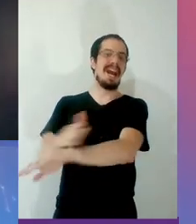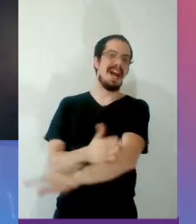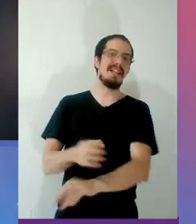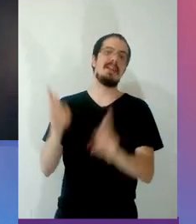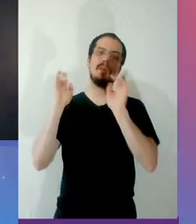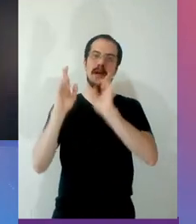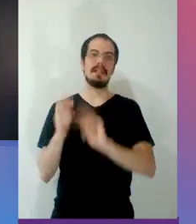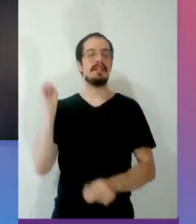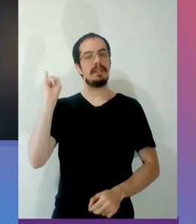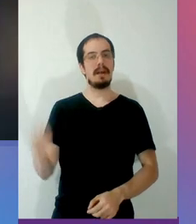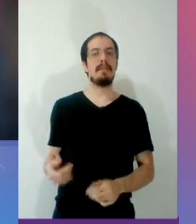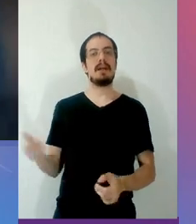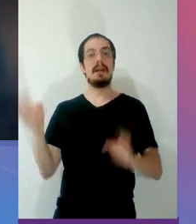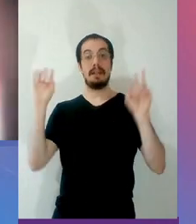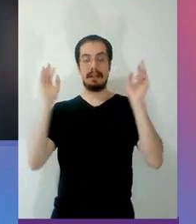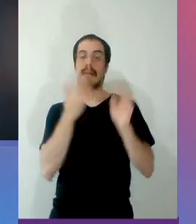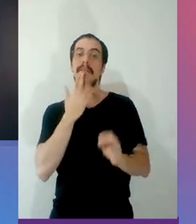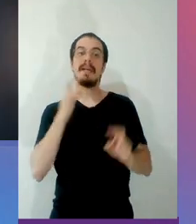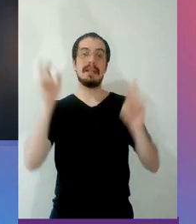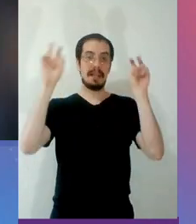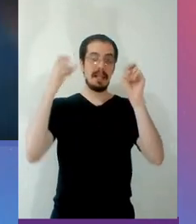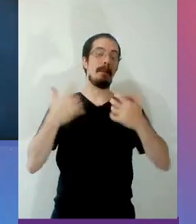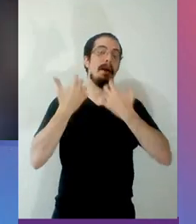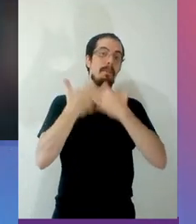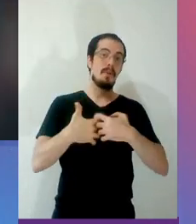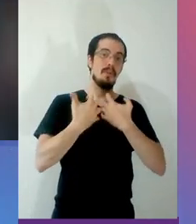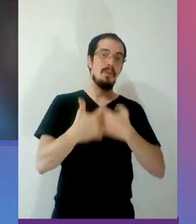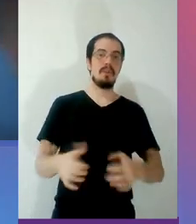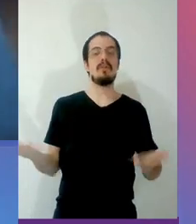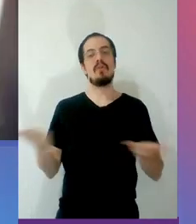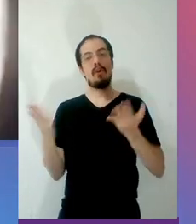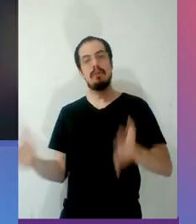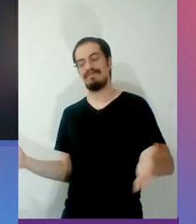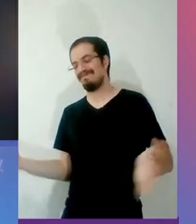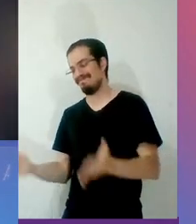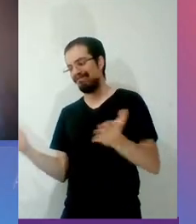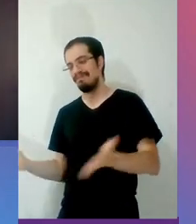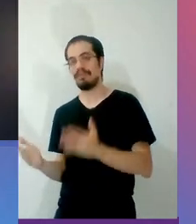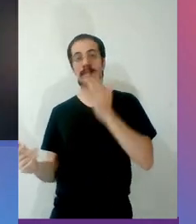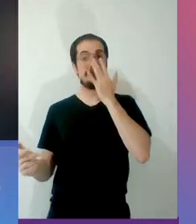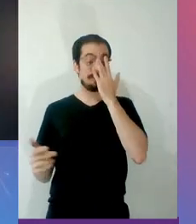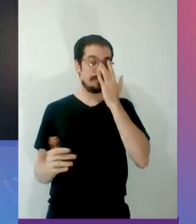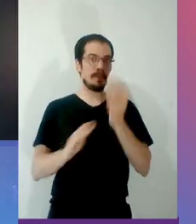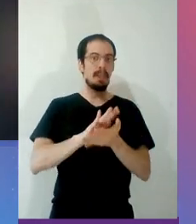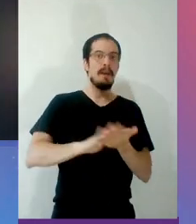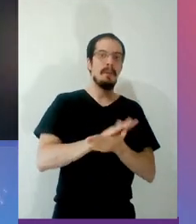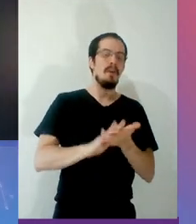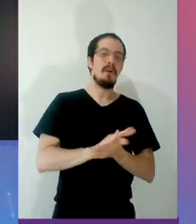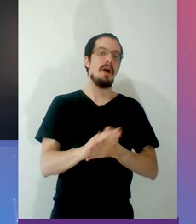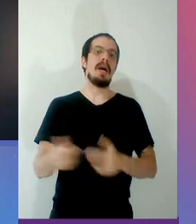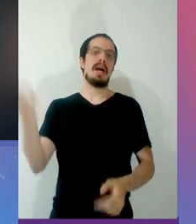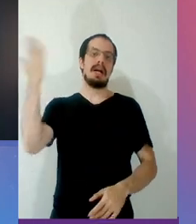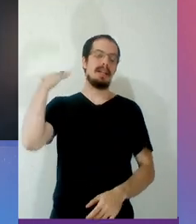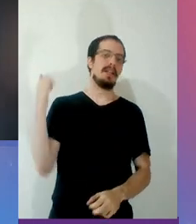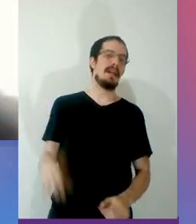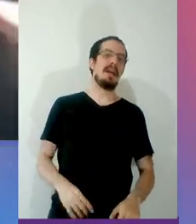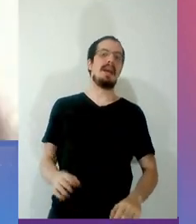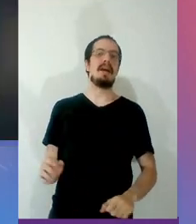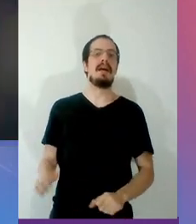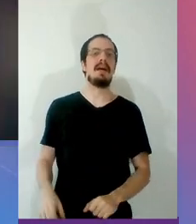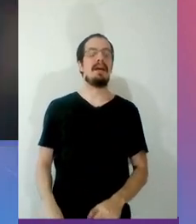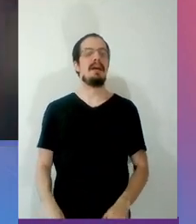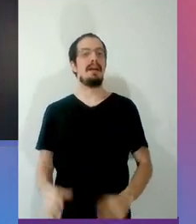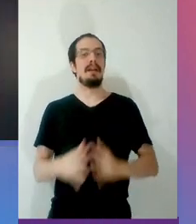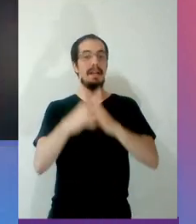este esquema, en general miramos muy como la línea de Estados Unidos, con mucho examen, y entonces, en el fondo, se pide,